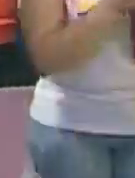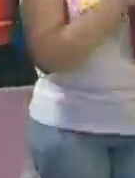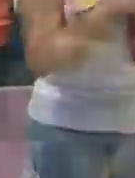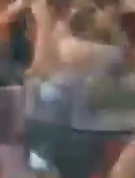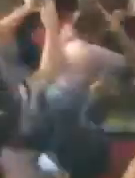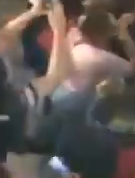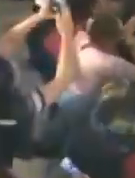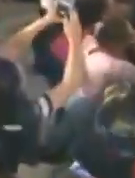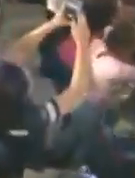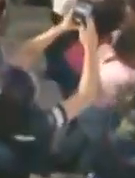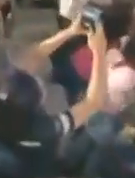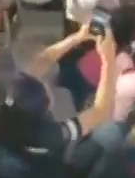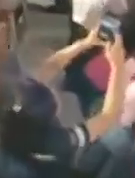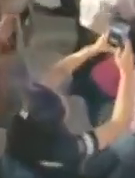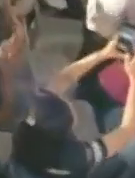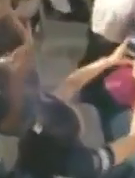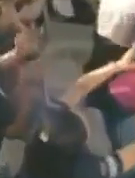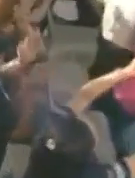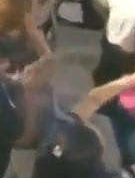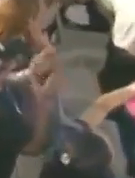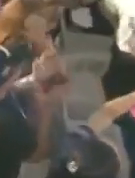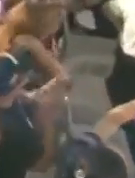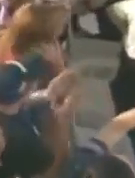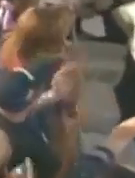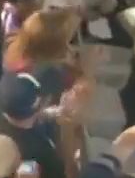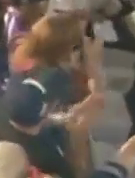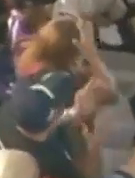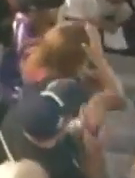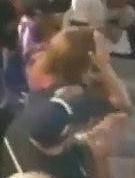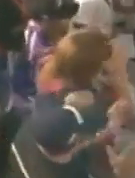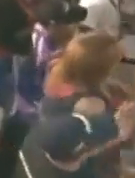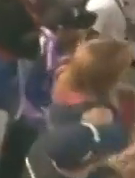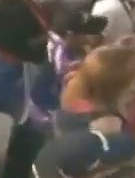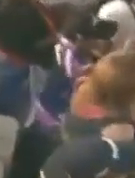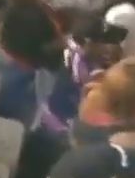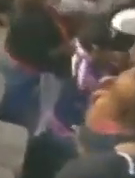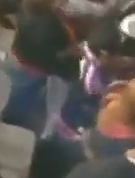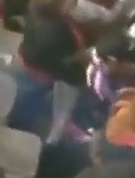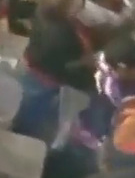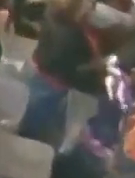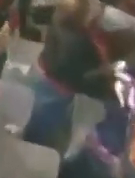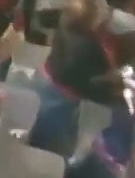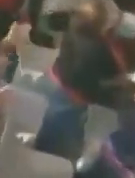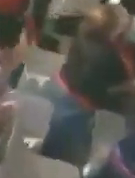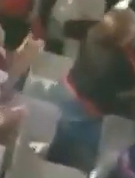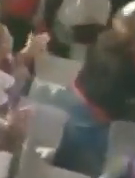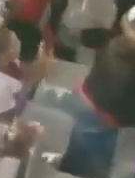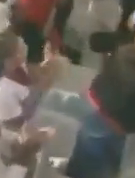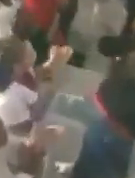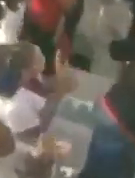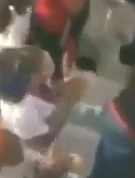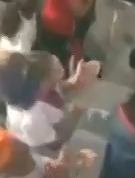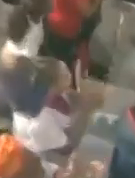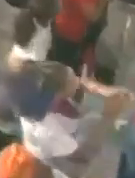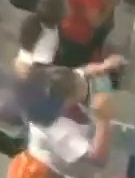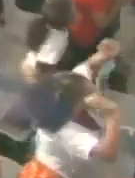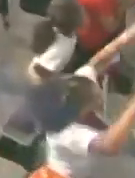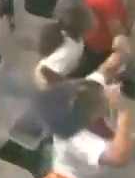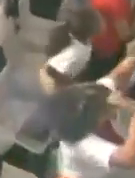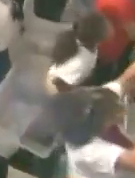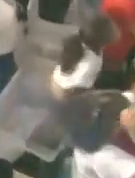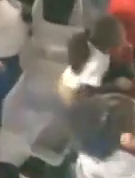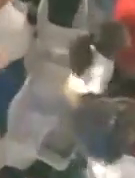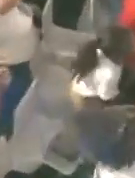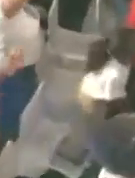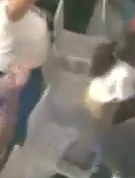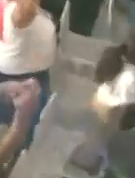Mama, declarado el 19 de octubre por iniciativa de la Organización Mundial de la Salud, así como también